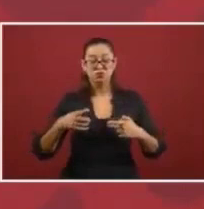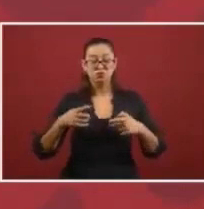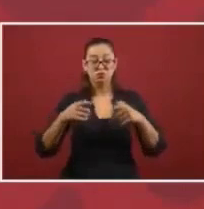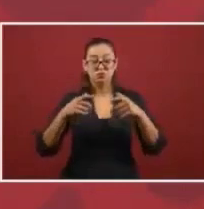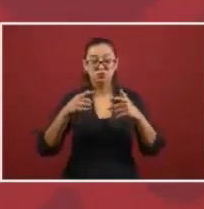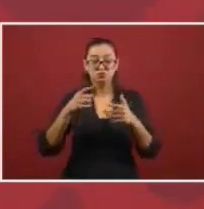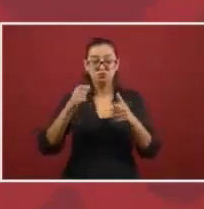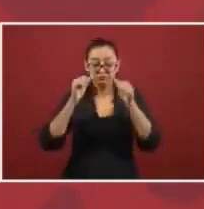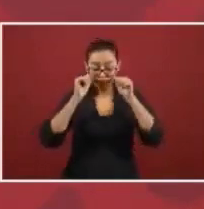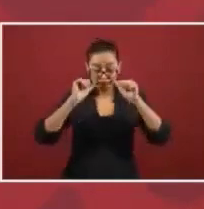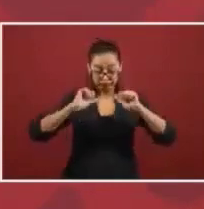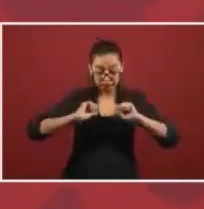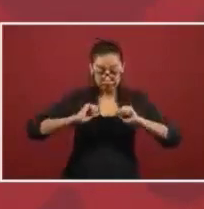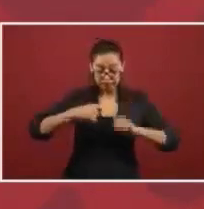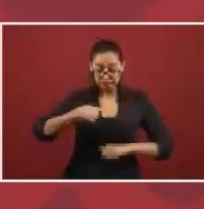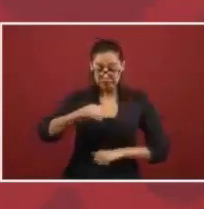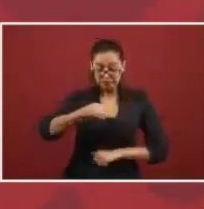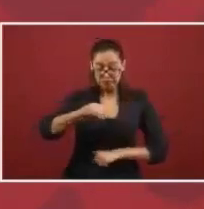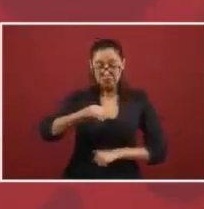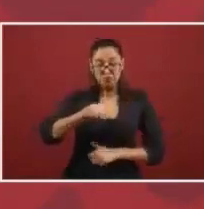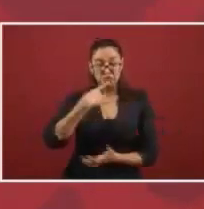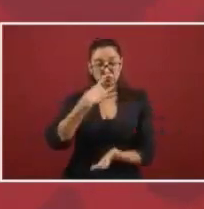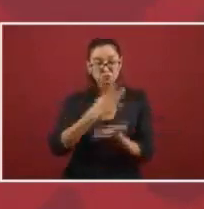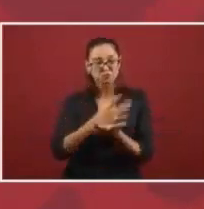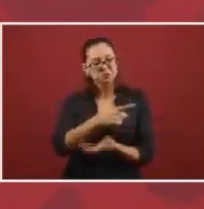en sus intereses personales